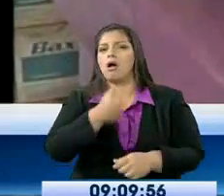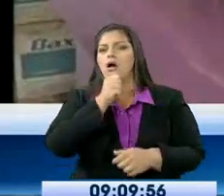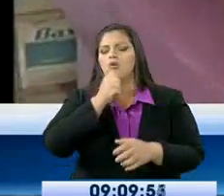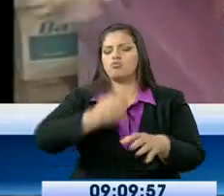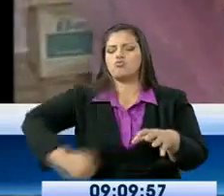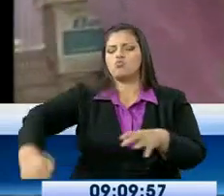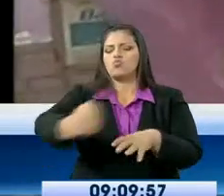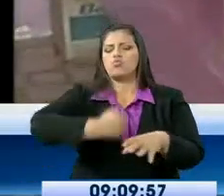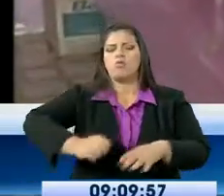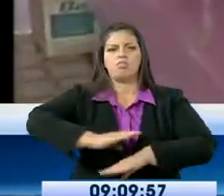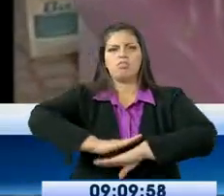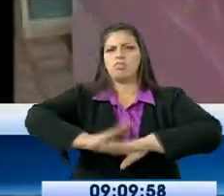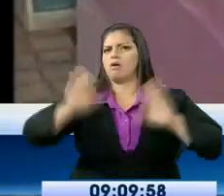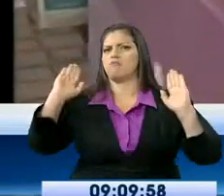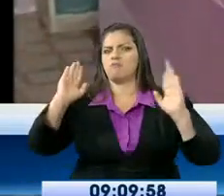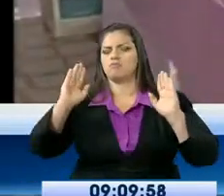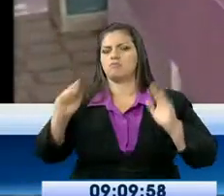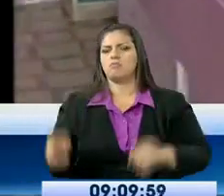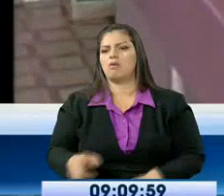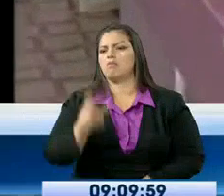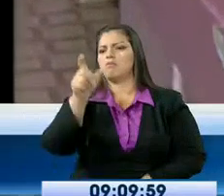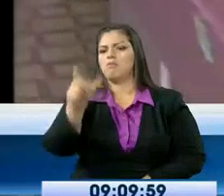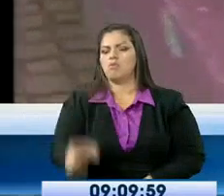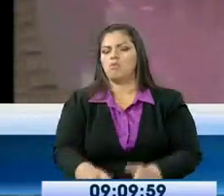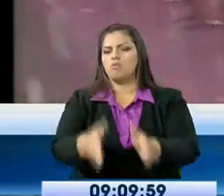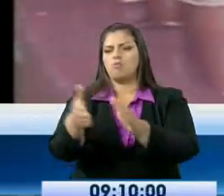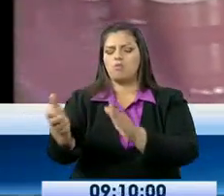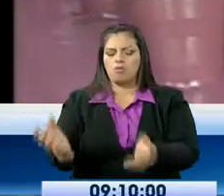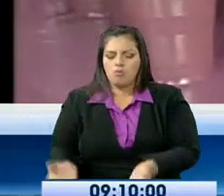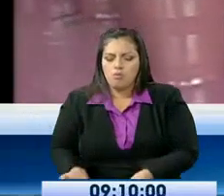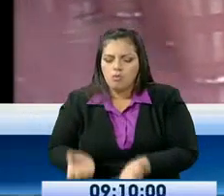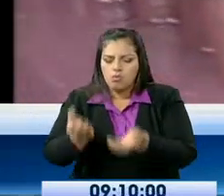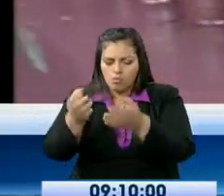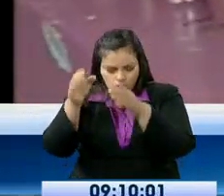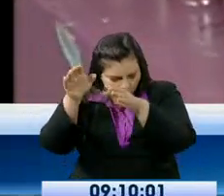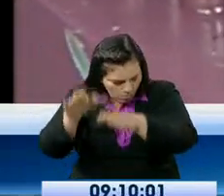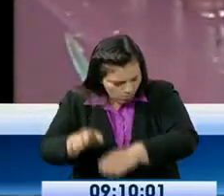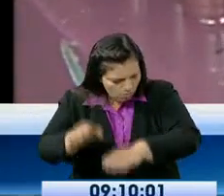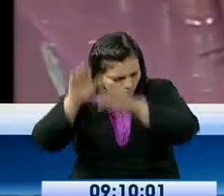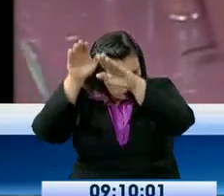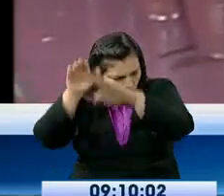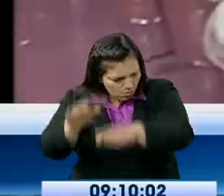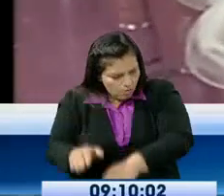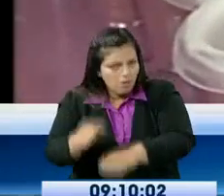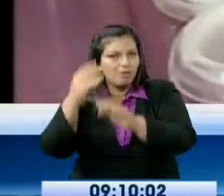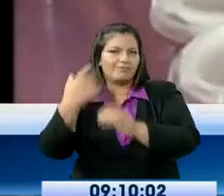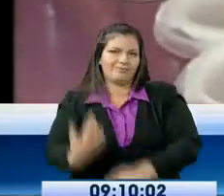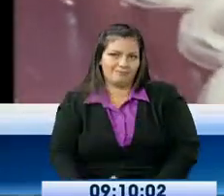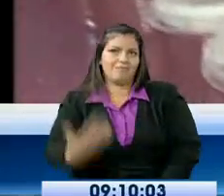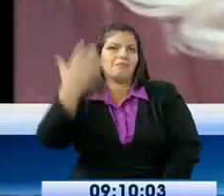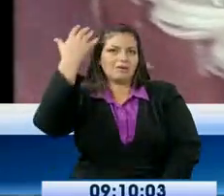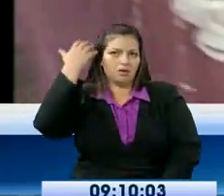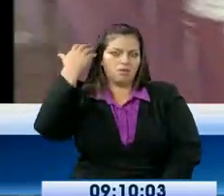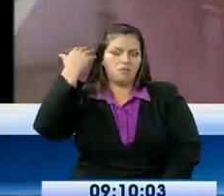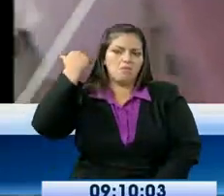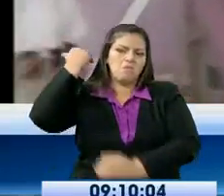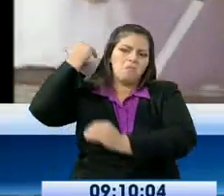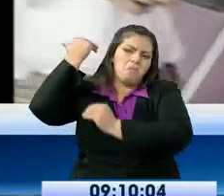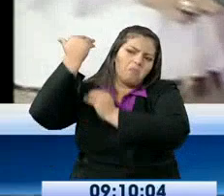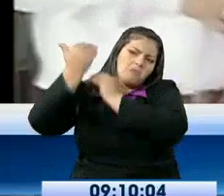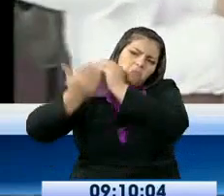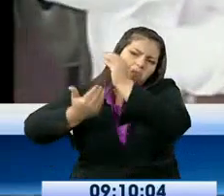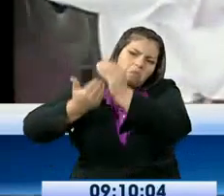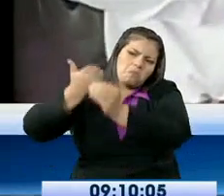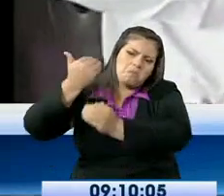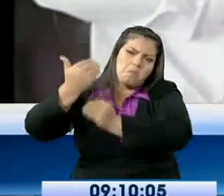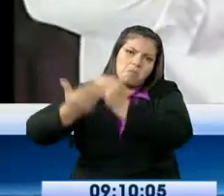le pusieron frutas. En la sierra, por ejemplo, a la cola morada se le pone bábaco, se le pone mamey, se le pone otras